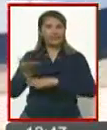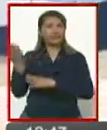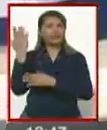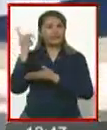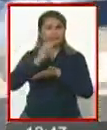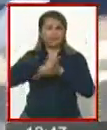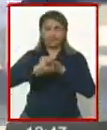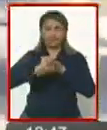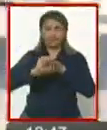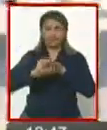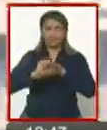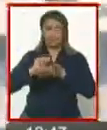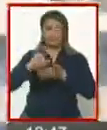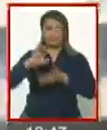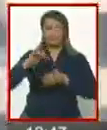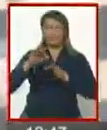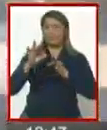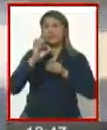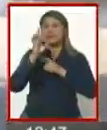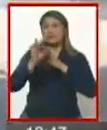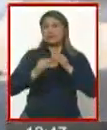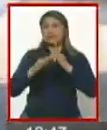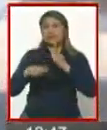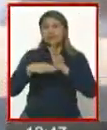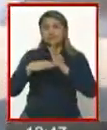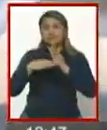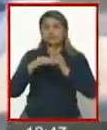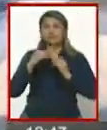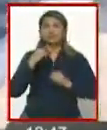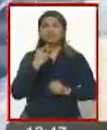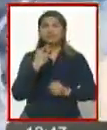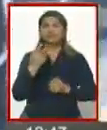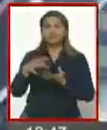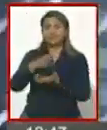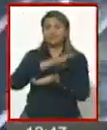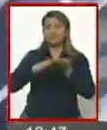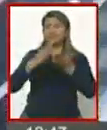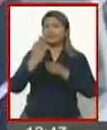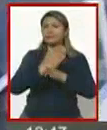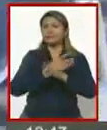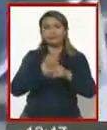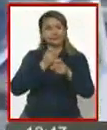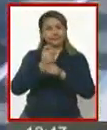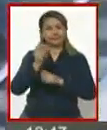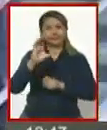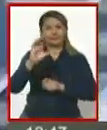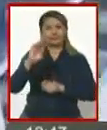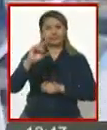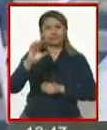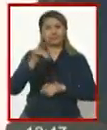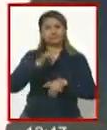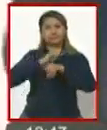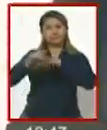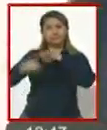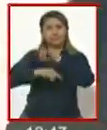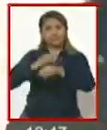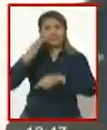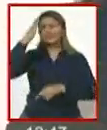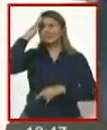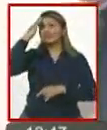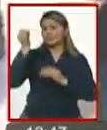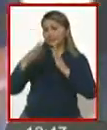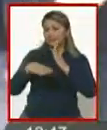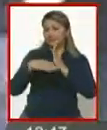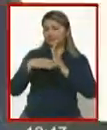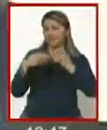ese tiempo secretario ejecutivo de la Federación Boliviana de Fútbol se había envuelto en un proceso que también afecta a Carlos Chávez por estafa. Esto debido a un